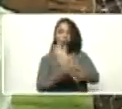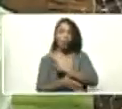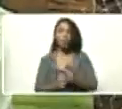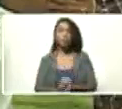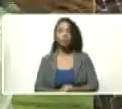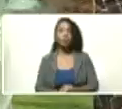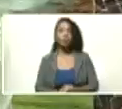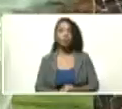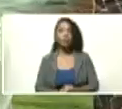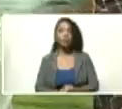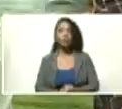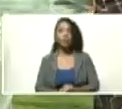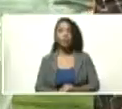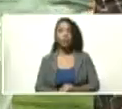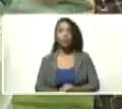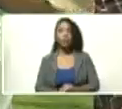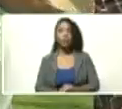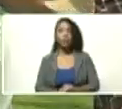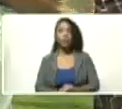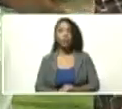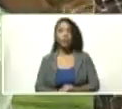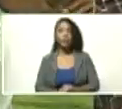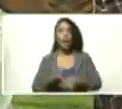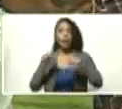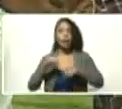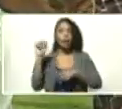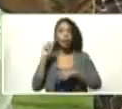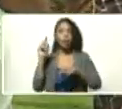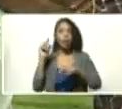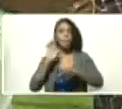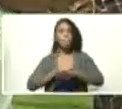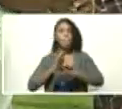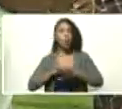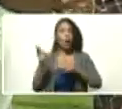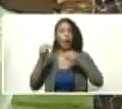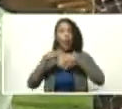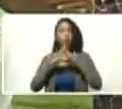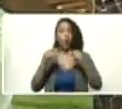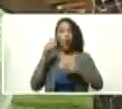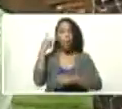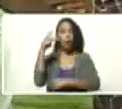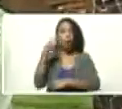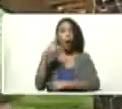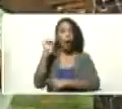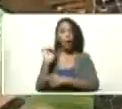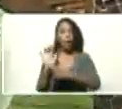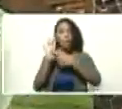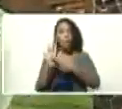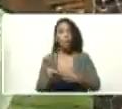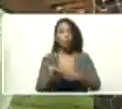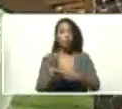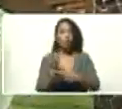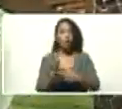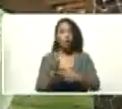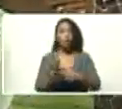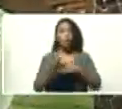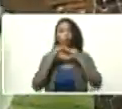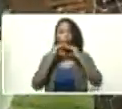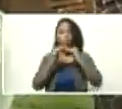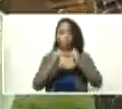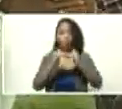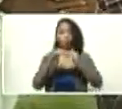un mosaico de Venezuela, porque aquí en todas las parroquias hay una representación de los Andes, de los